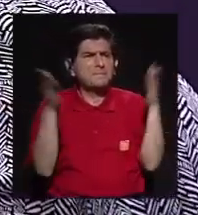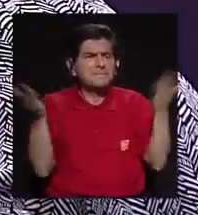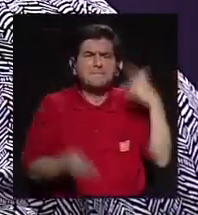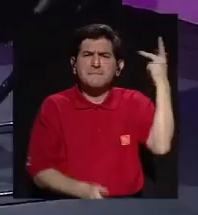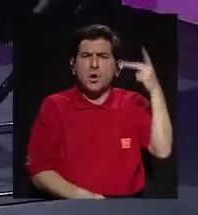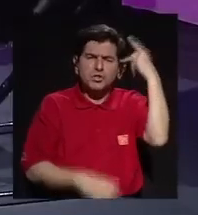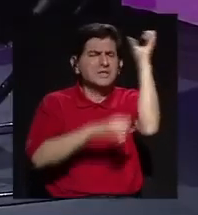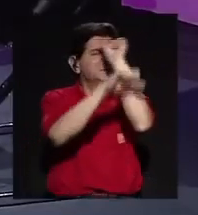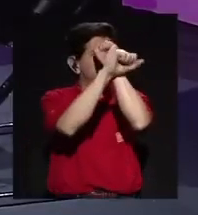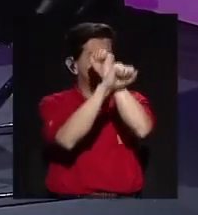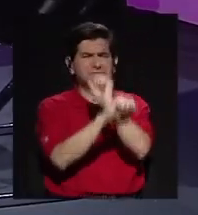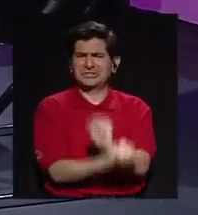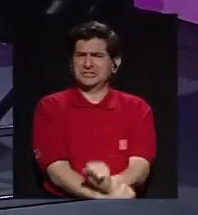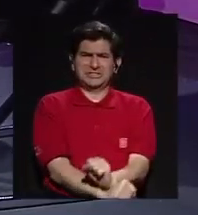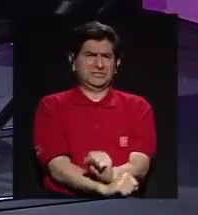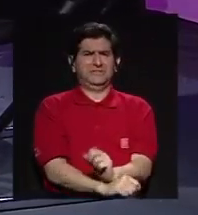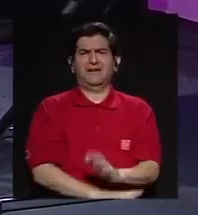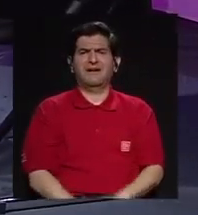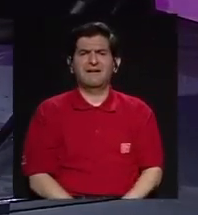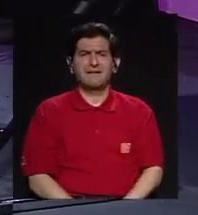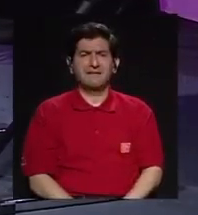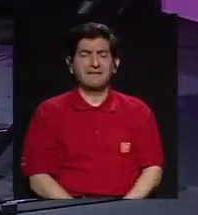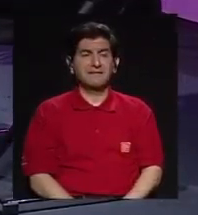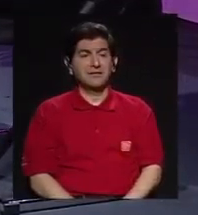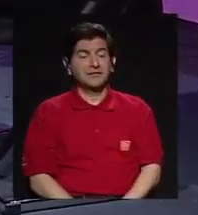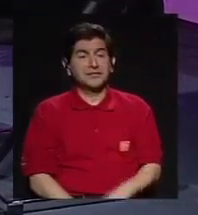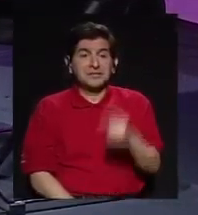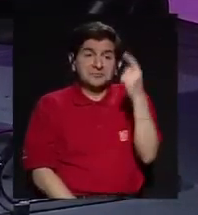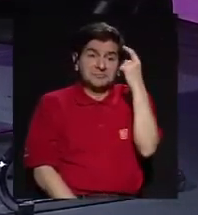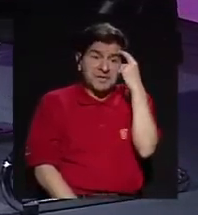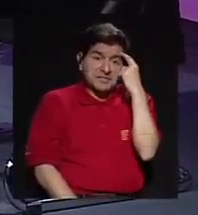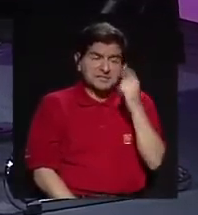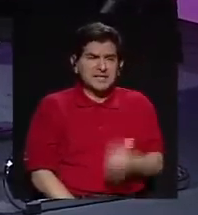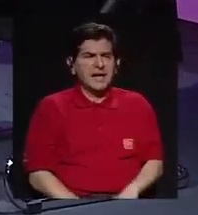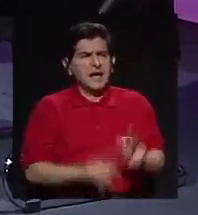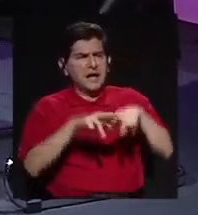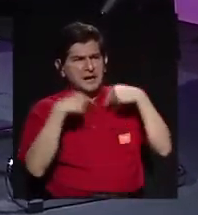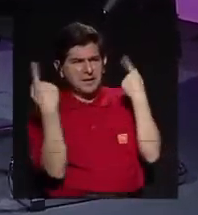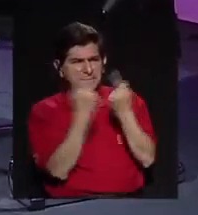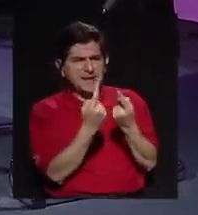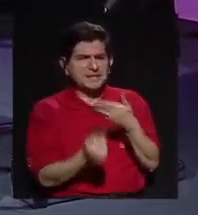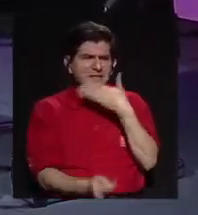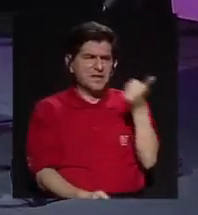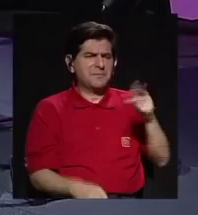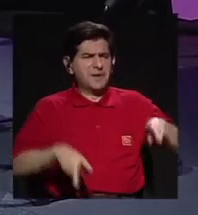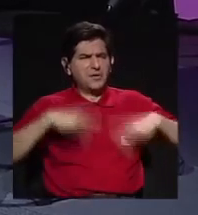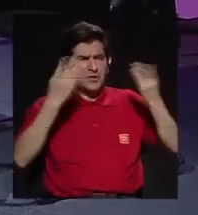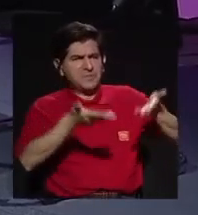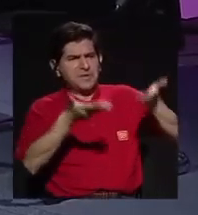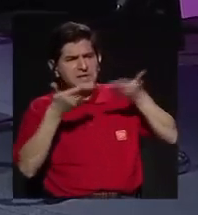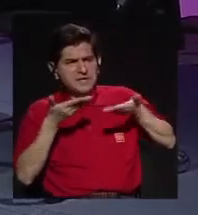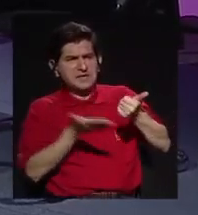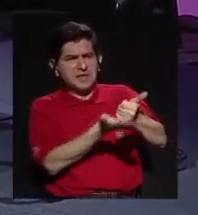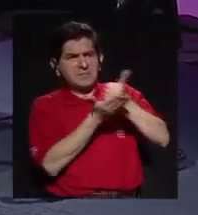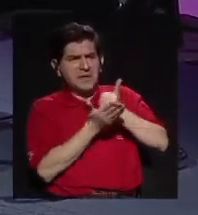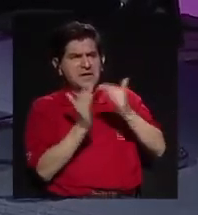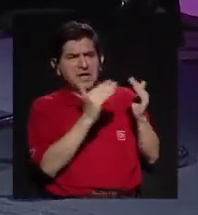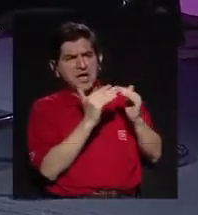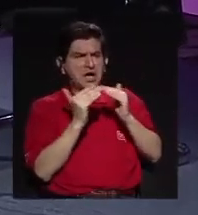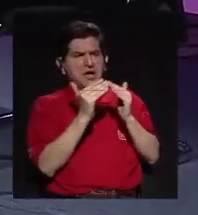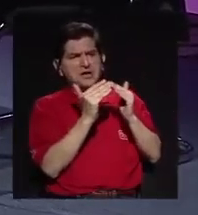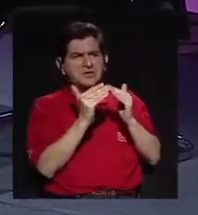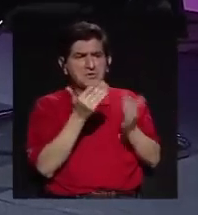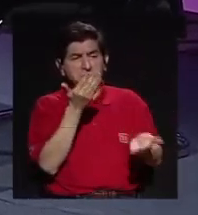políticas tradicionales, ¿verdad? Es decir, el sentido de si ese partido me puede hacer mejor la vida o no, de si ese partido me va a ayudar en la comunidad, como